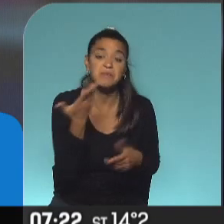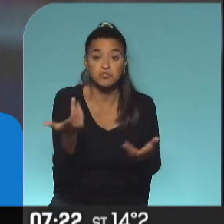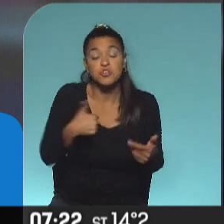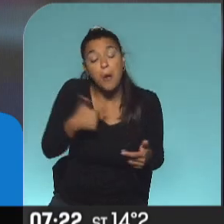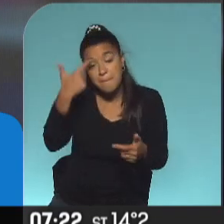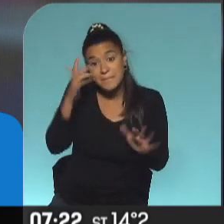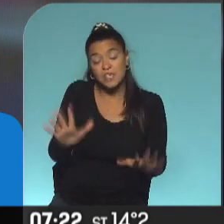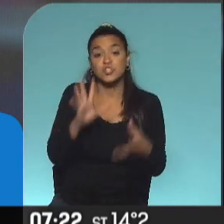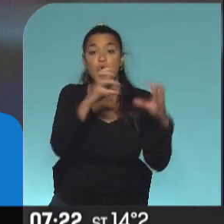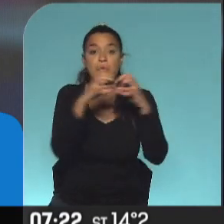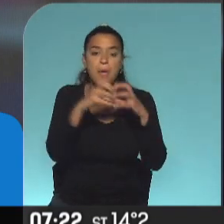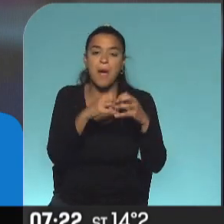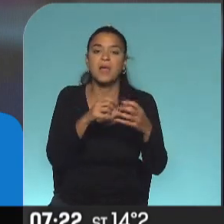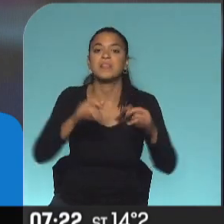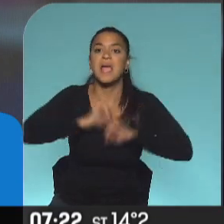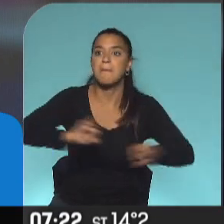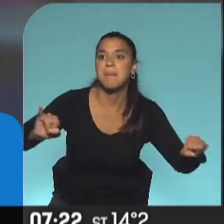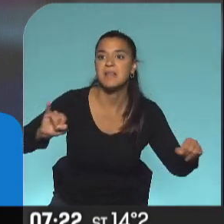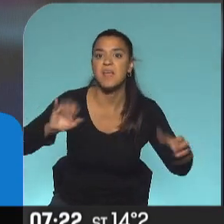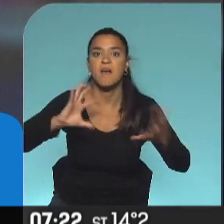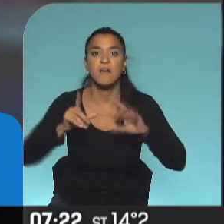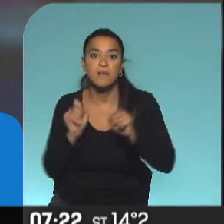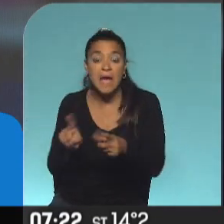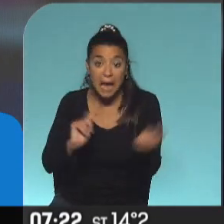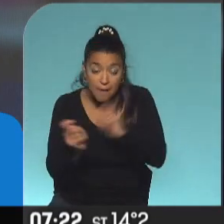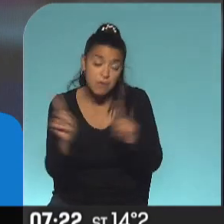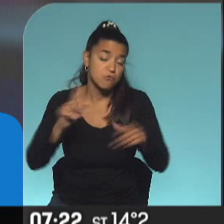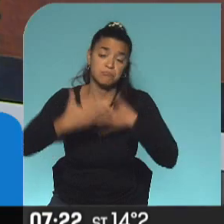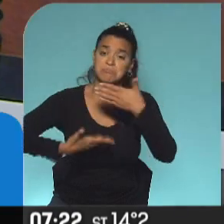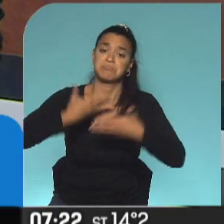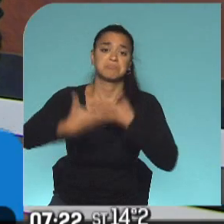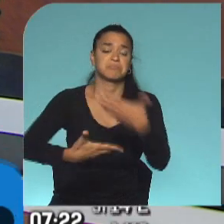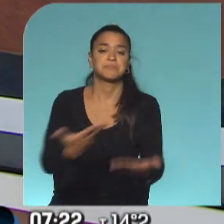de que el debate no cambió el eje de la campaña, que sigue transitando alrededor de estas